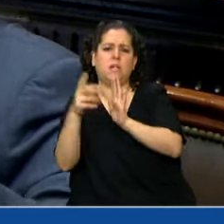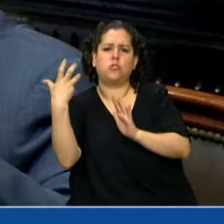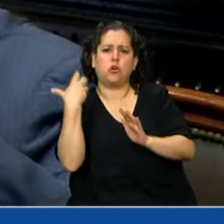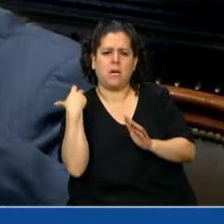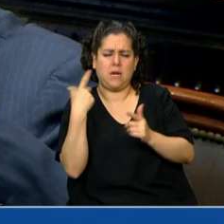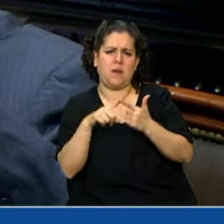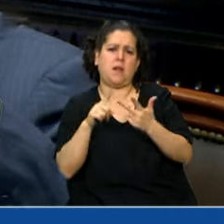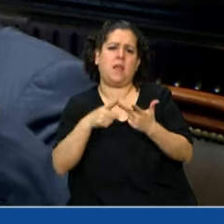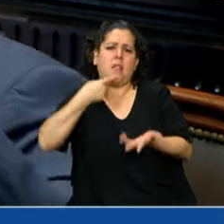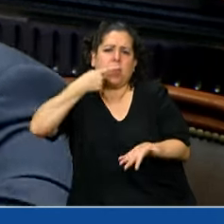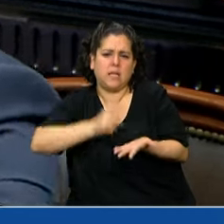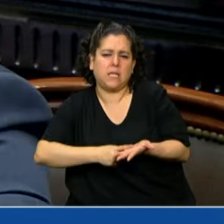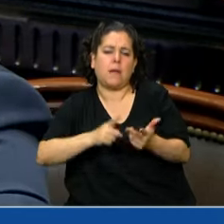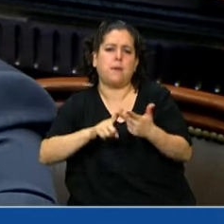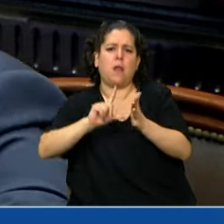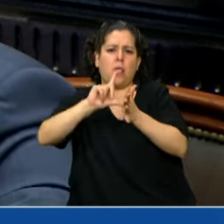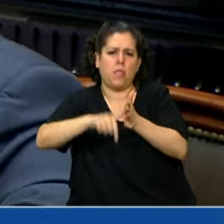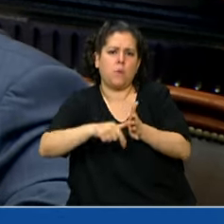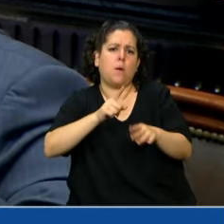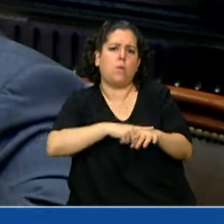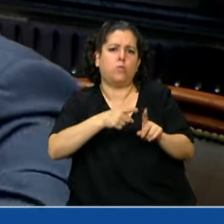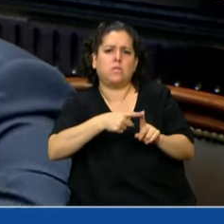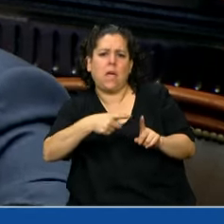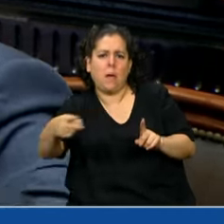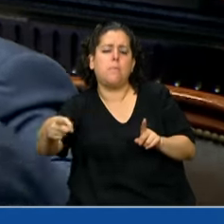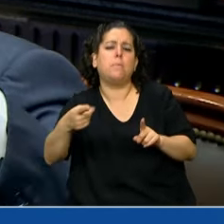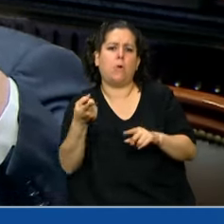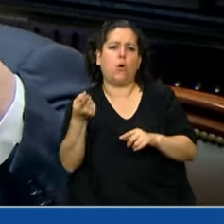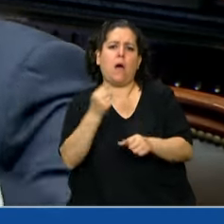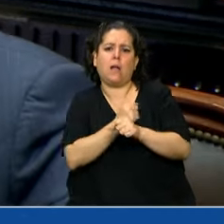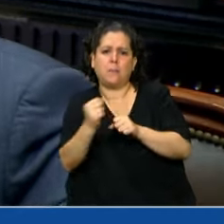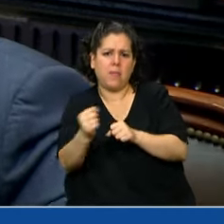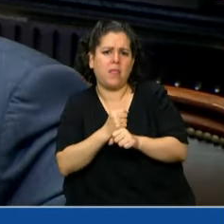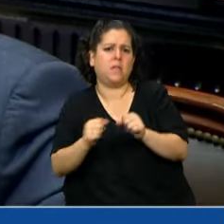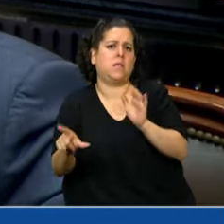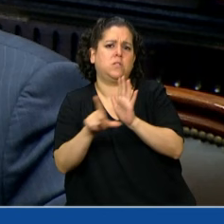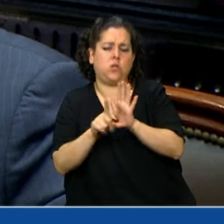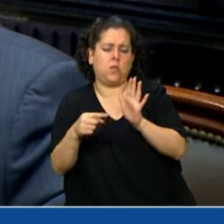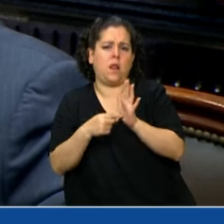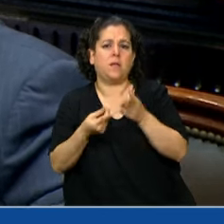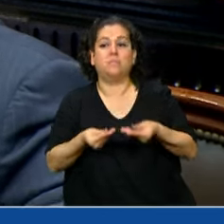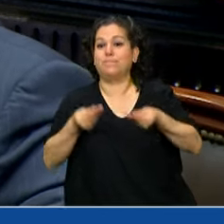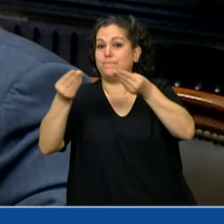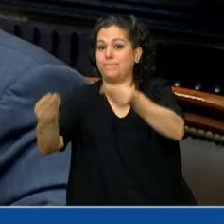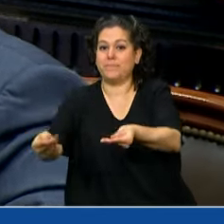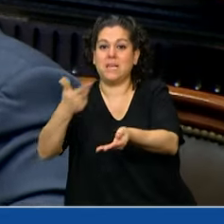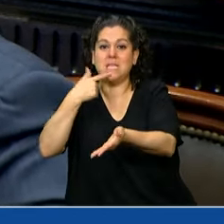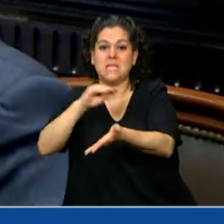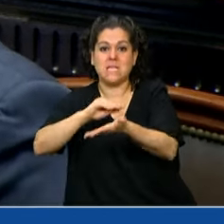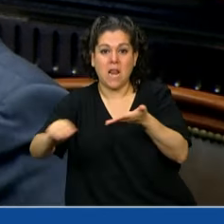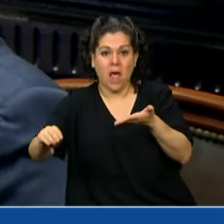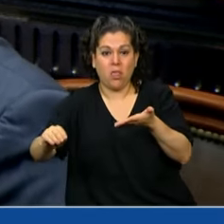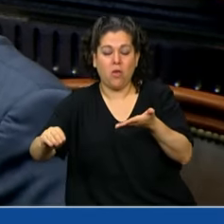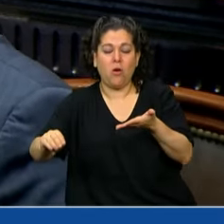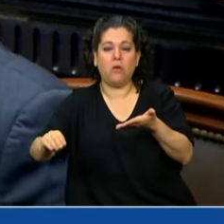los dictámenes tardamos un tiempo en poder sesionar dimos una media sanción fue al senado y del